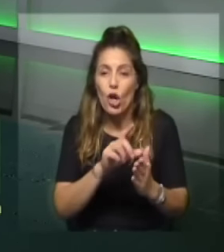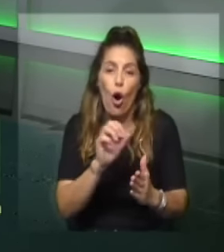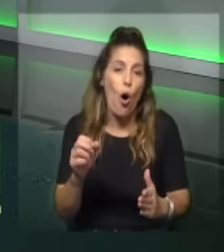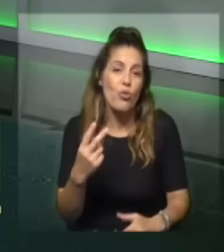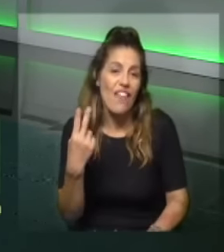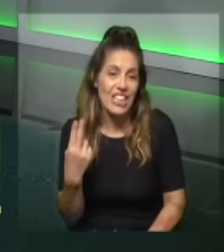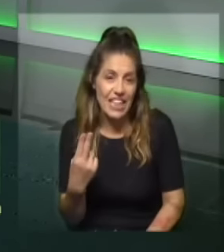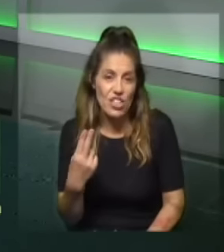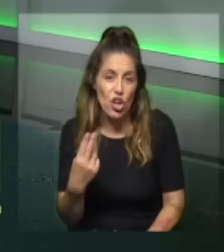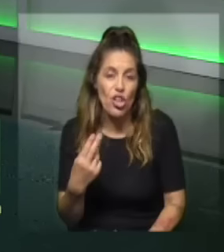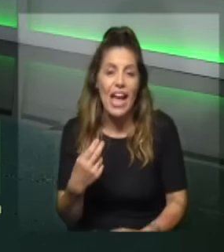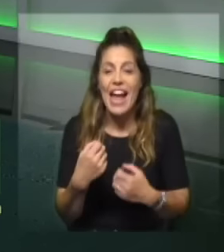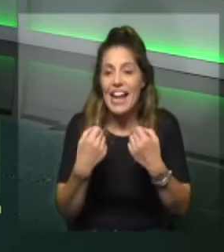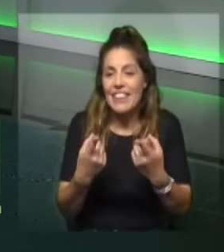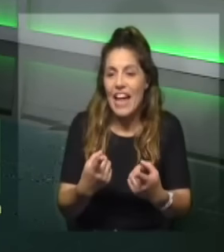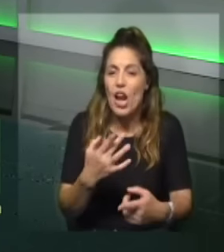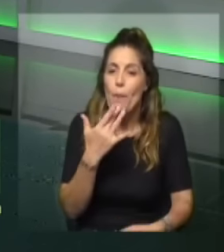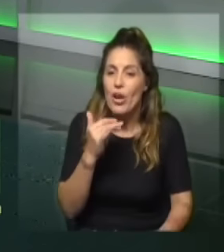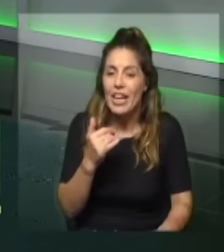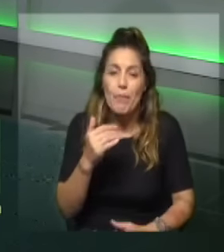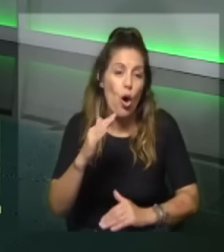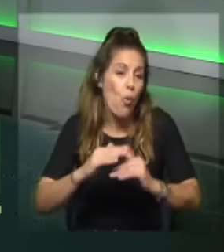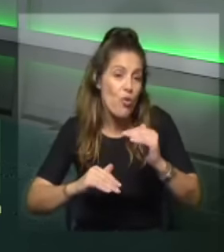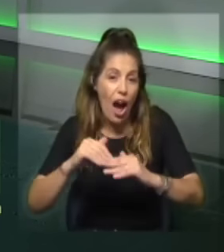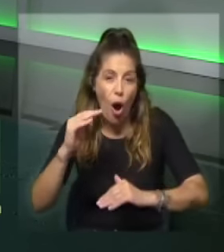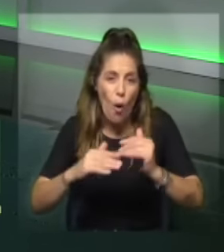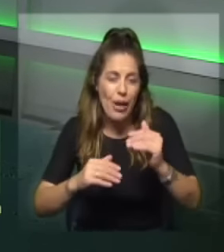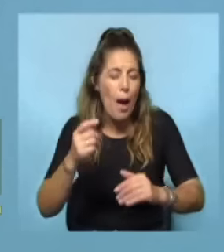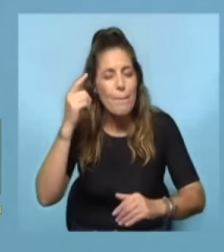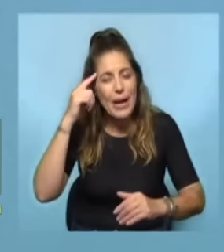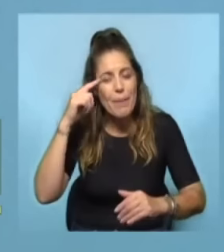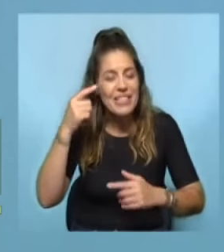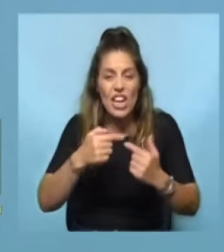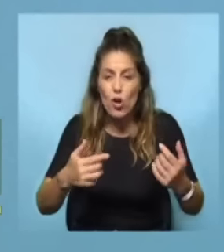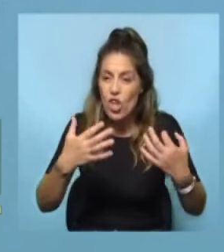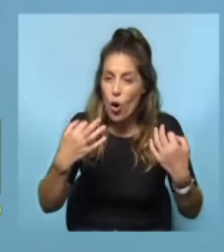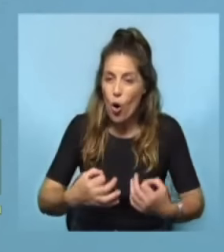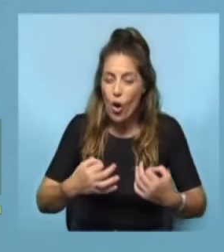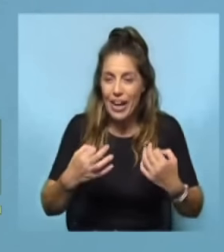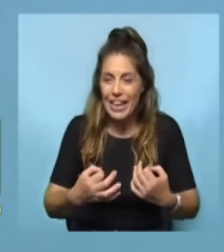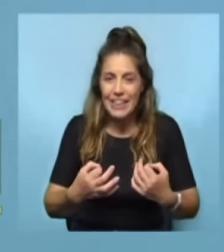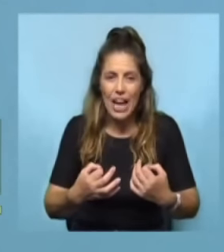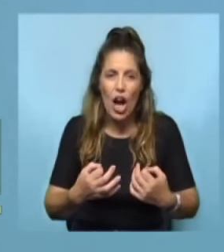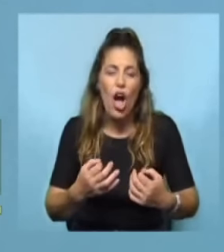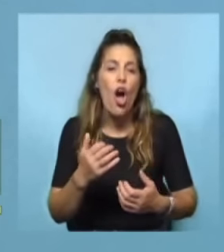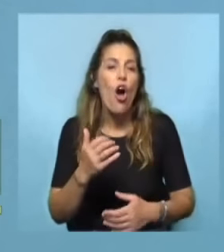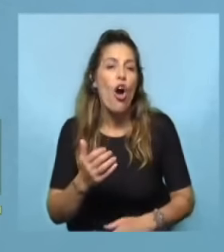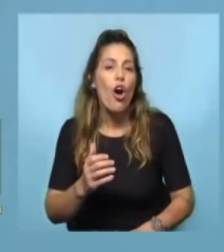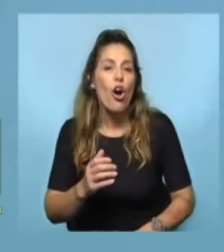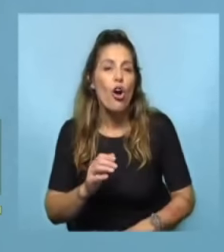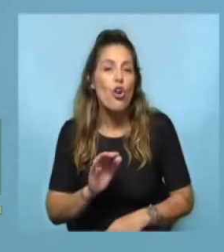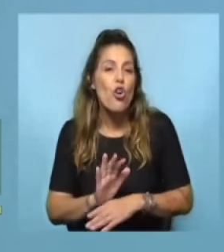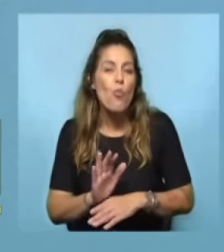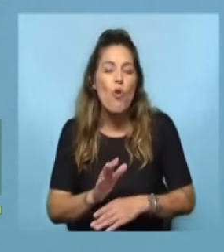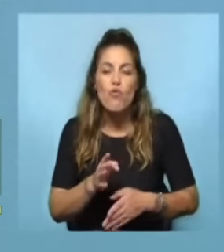asignación de eh Por ejemplo una obra no para pensar en casos muy concretos y cuestiones que suceden Cómo funcionan a partir de